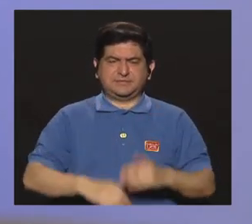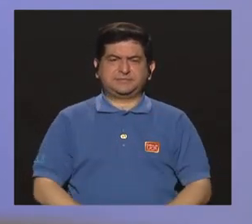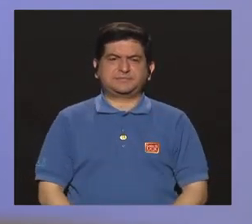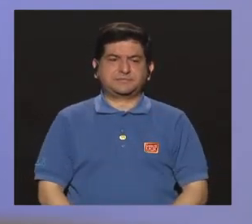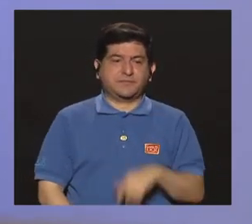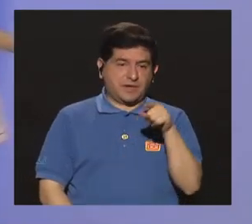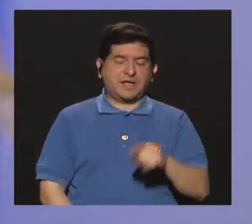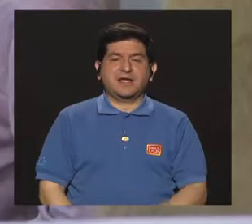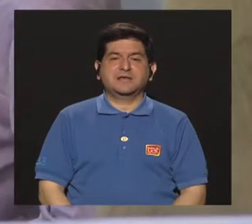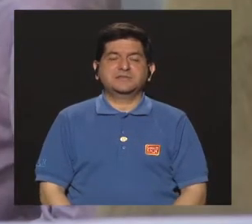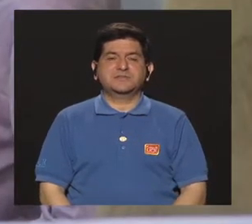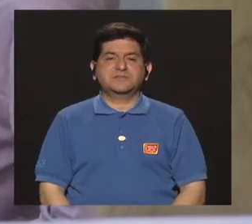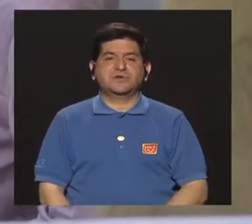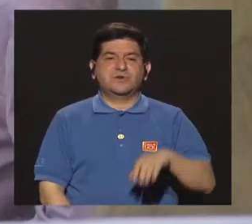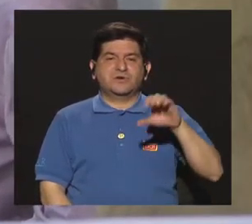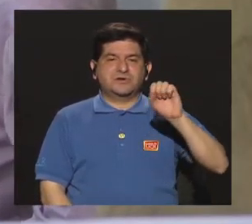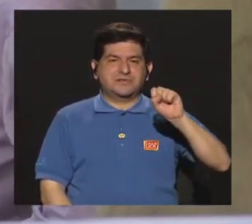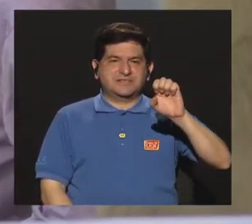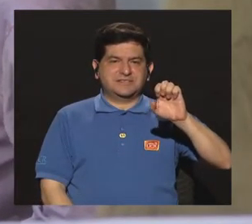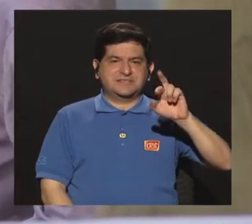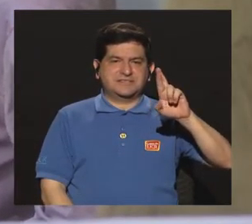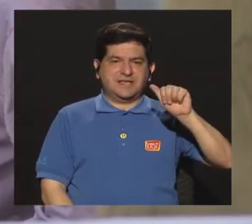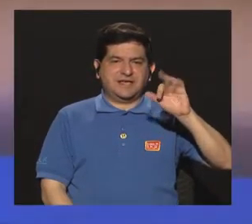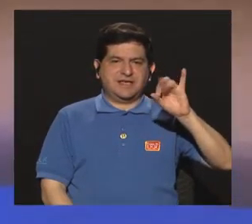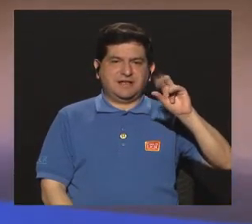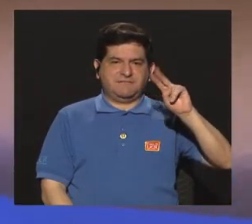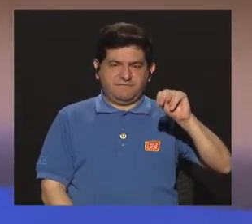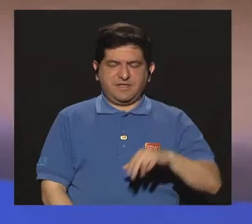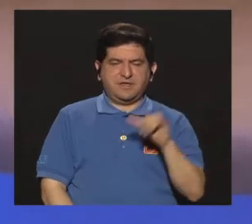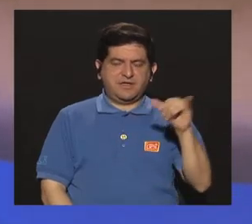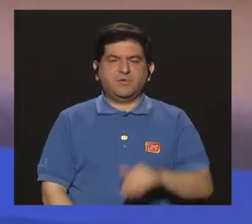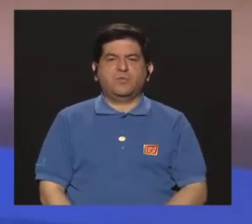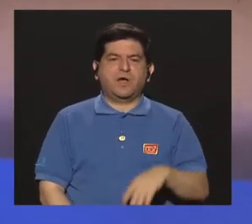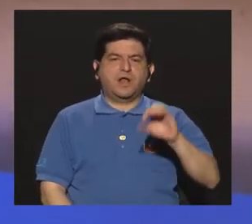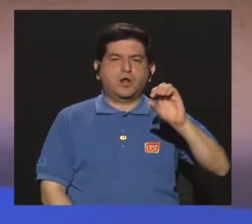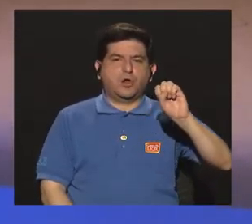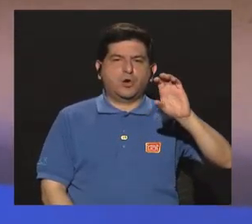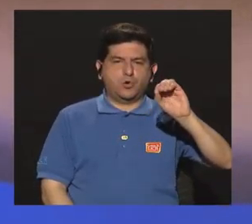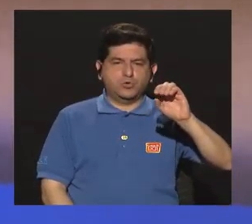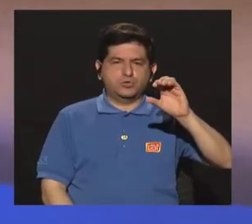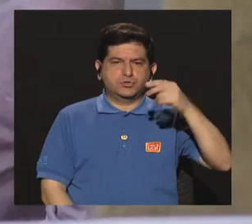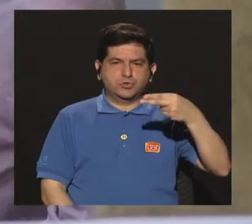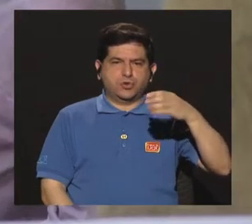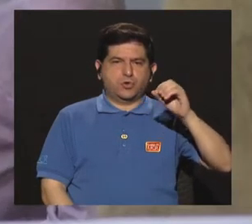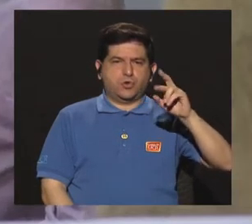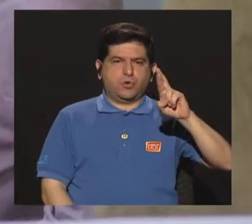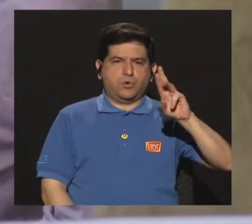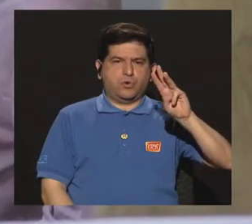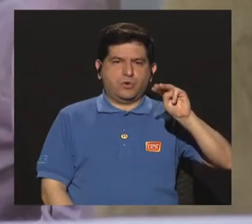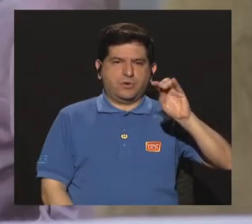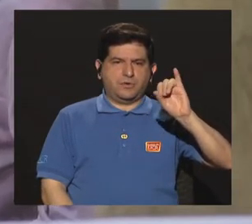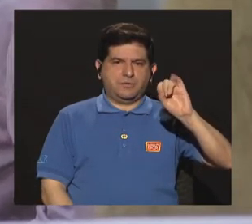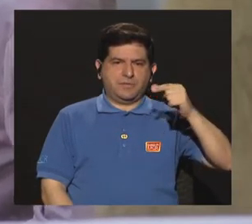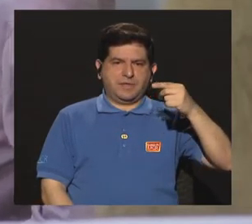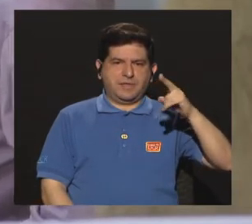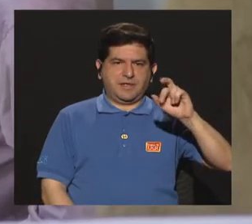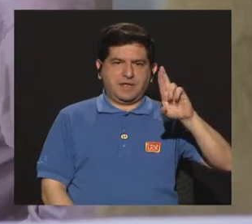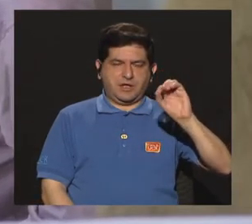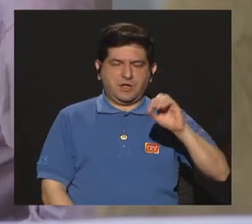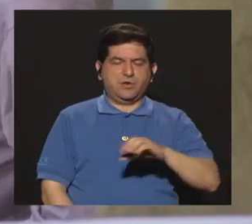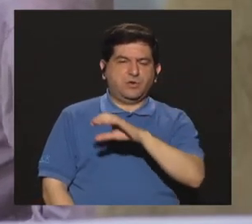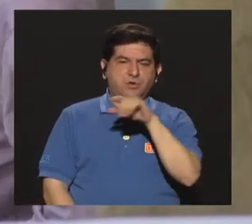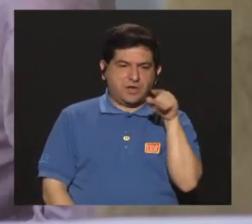un oso hormiguero la especie más chiquita cíclopes esto es una musaraña que alguna gente le llama topitos que son de tierras medias y altas